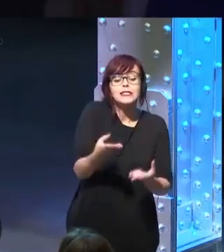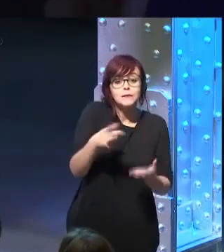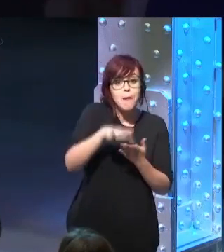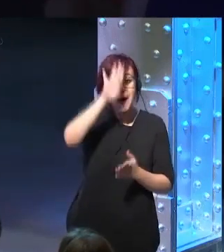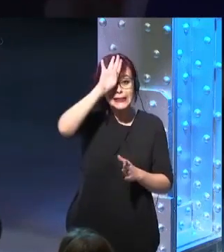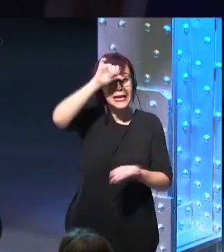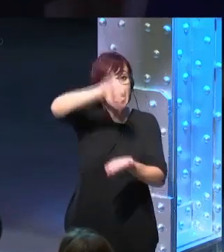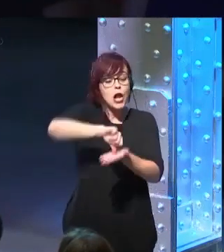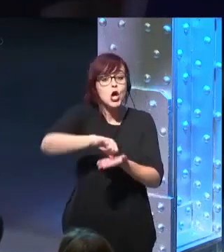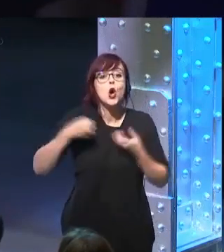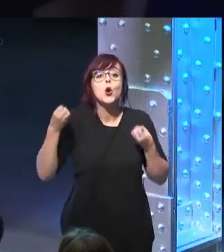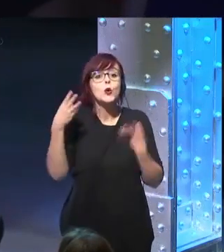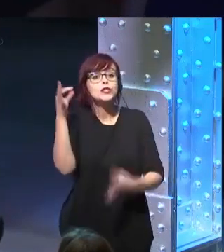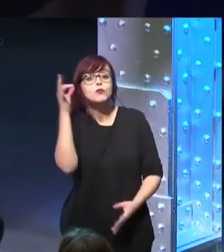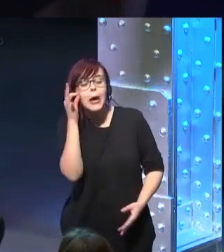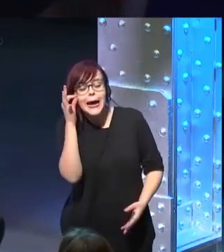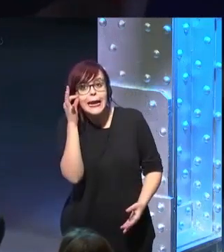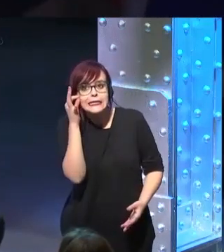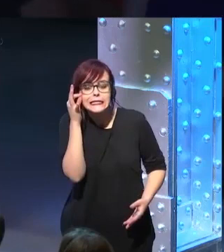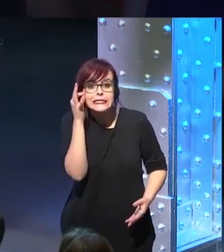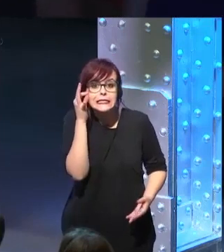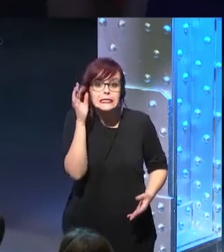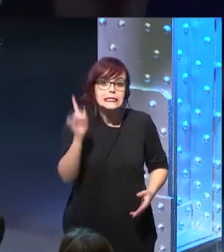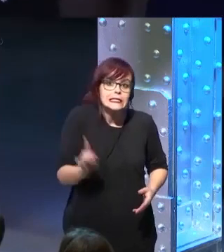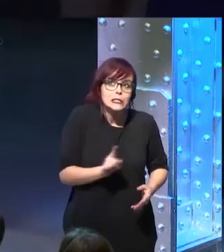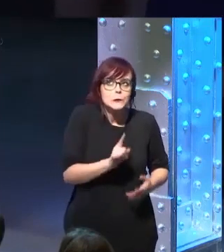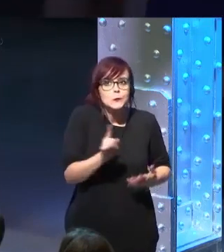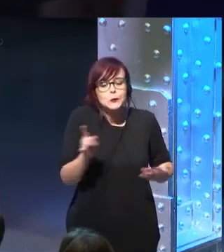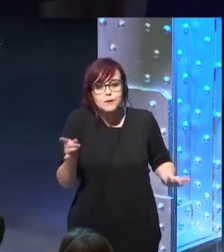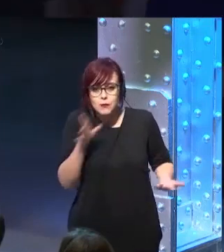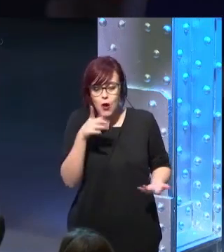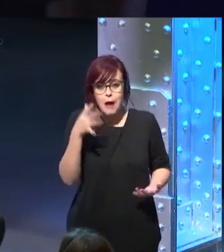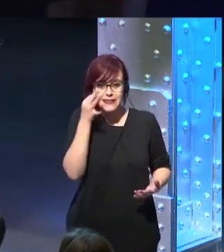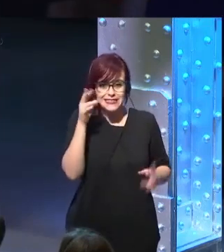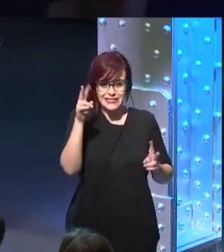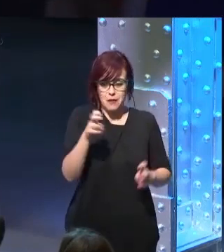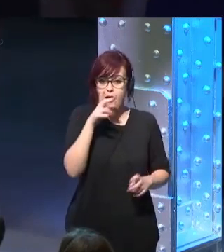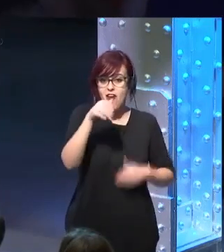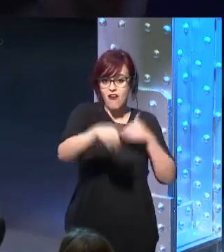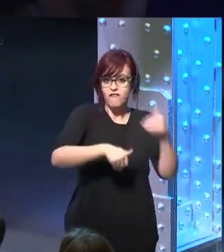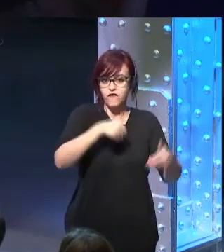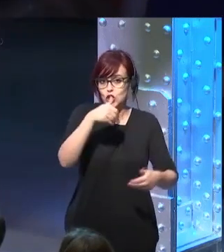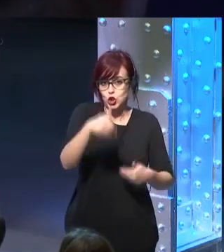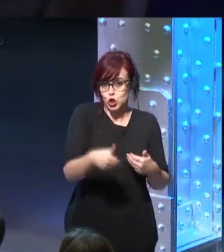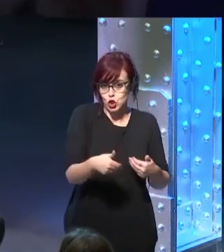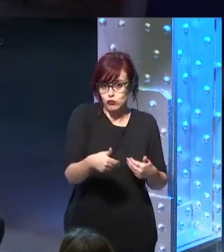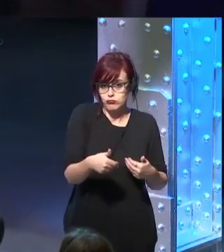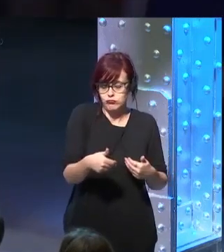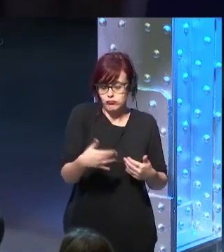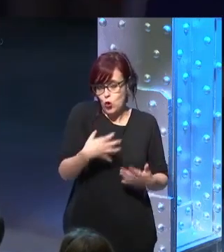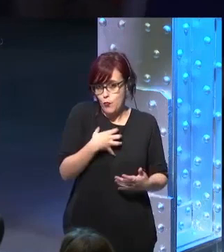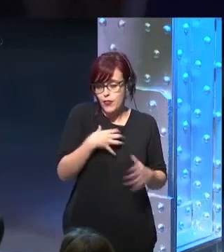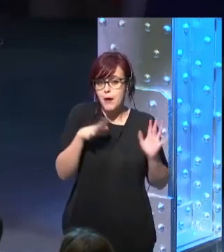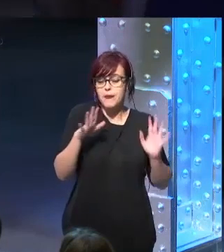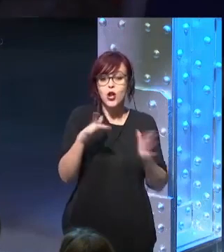en el Vaticano, que no tenga alguna forma de voto para las mujeres. Mi